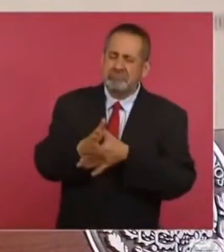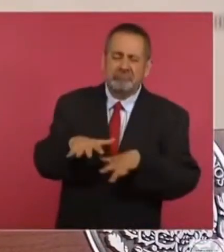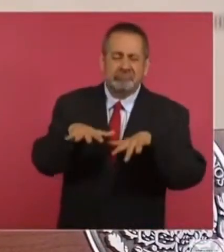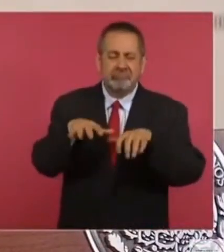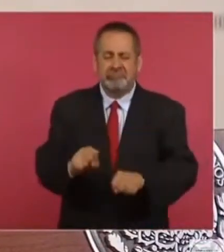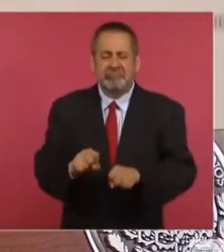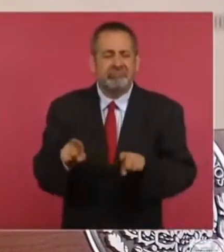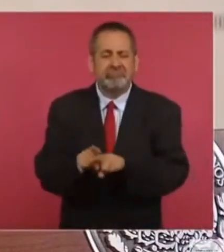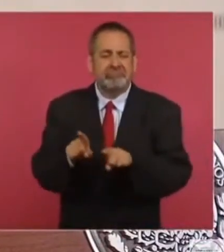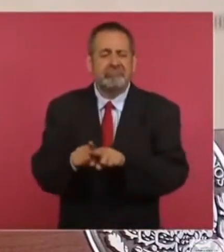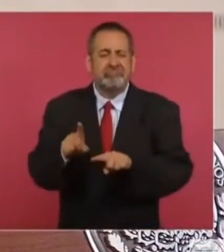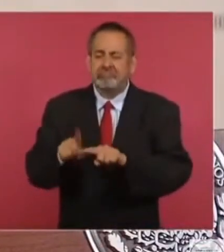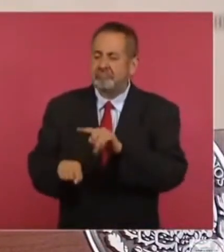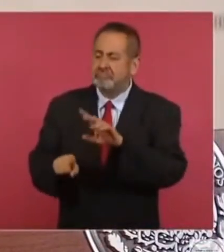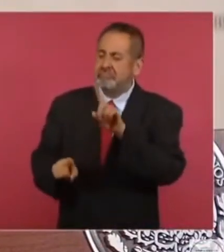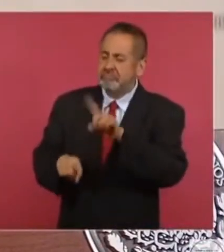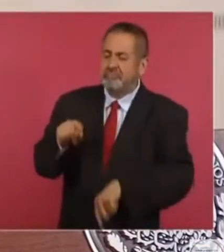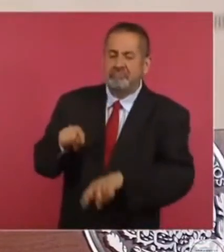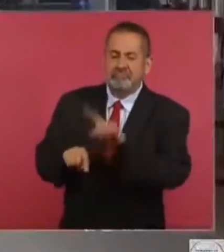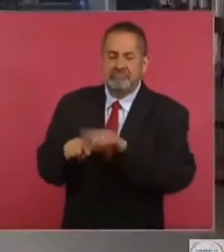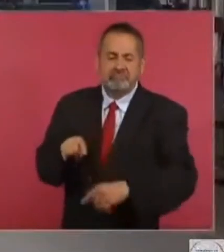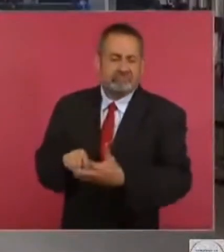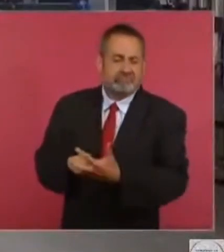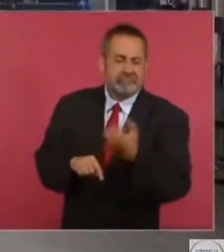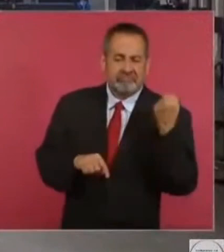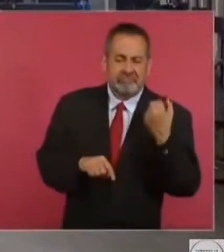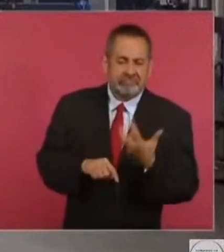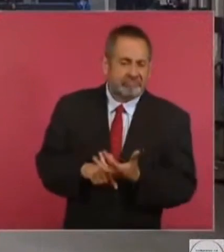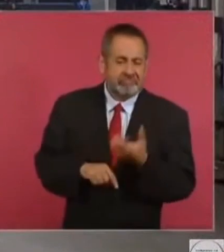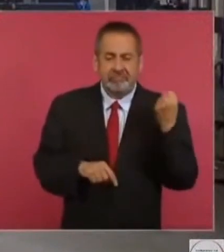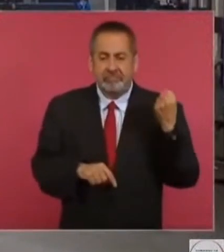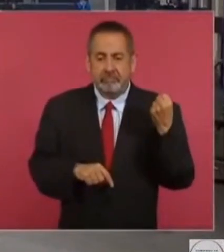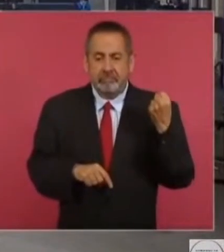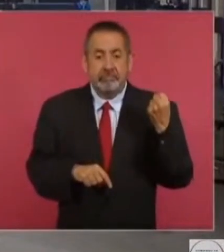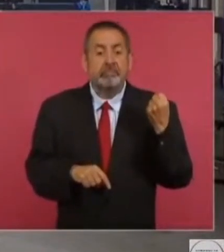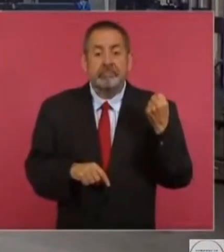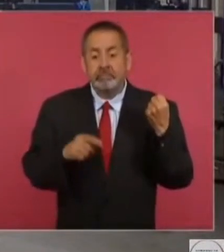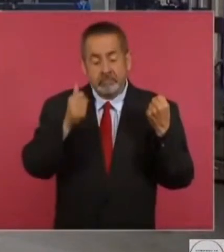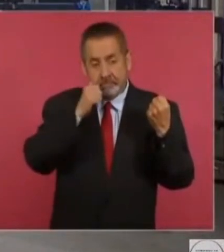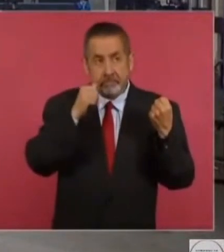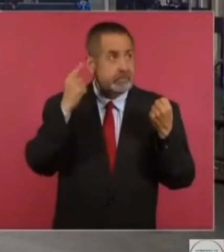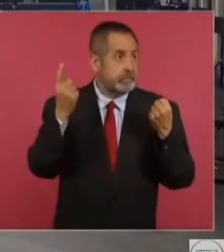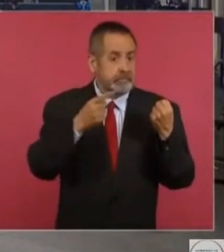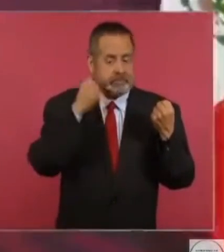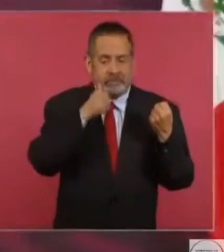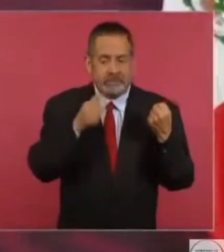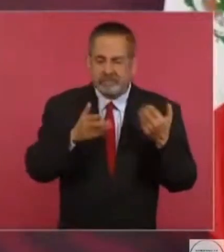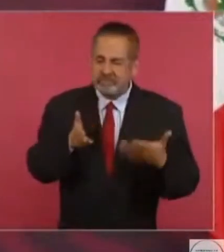pero tienen que degradar